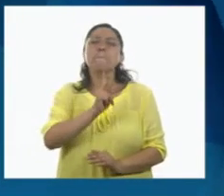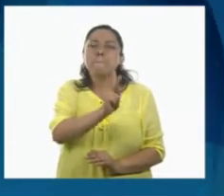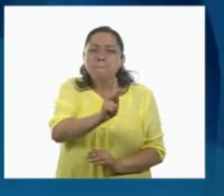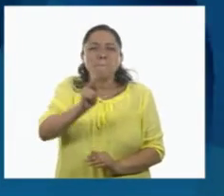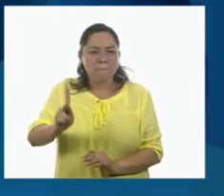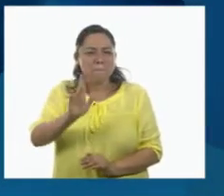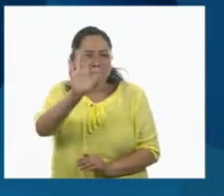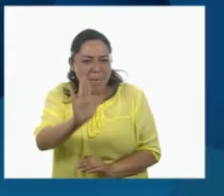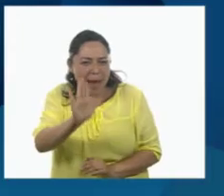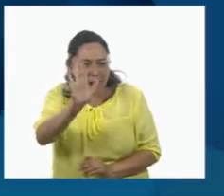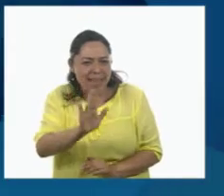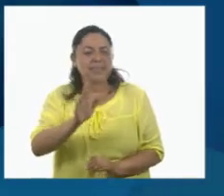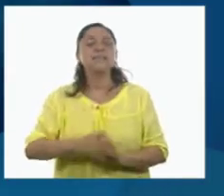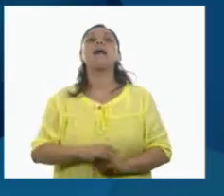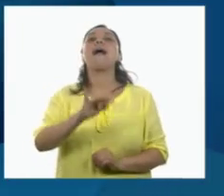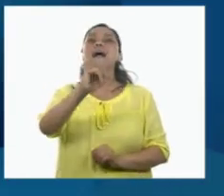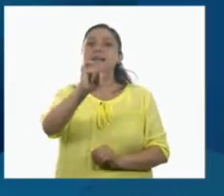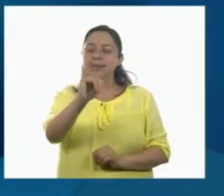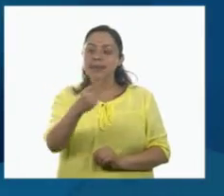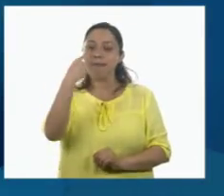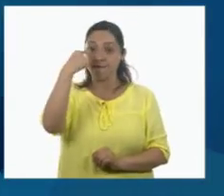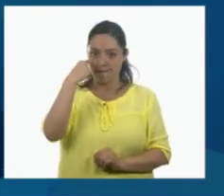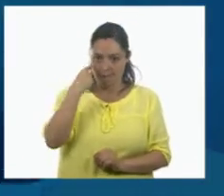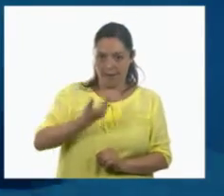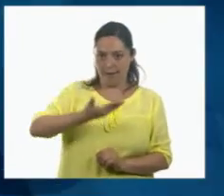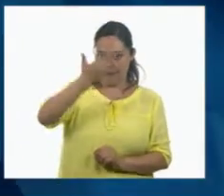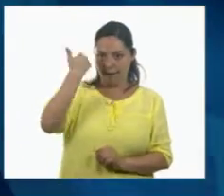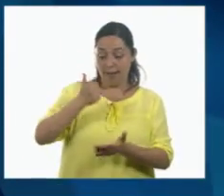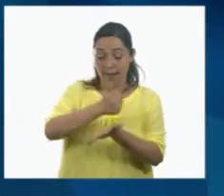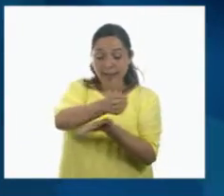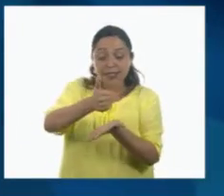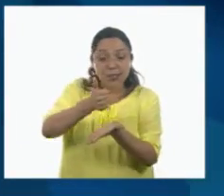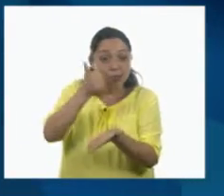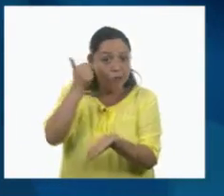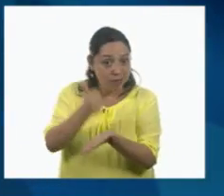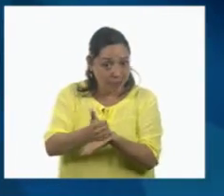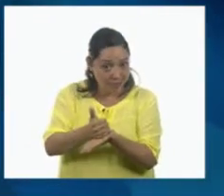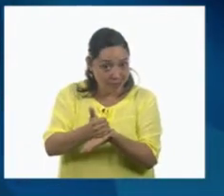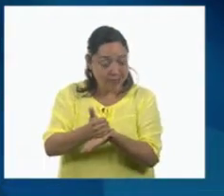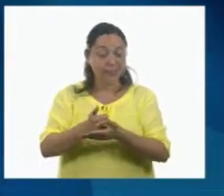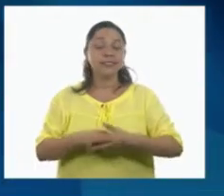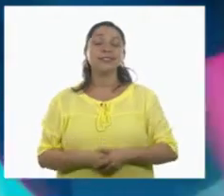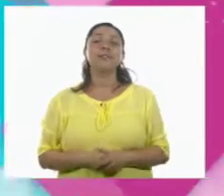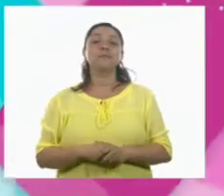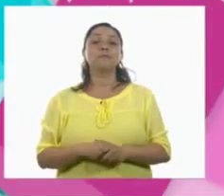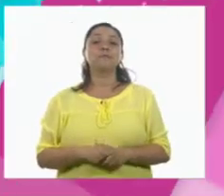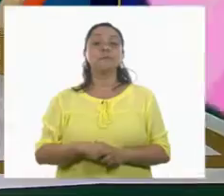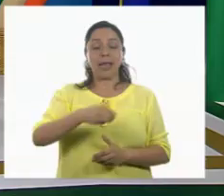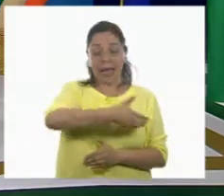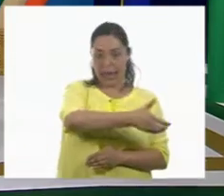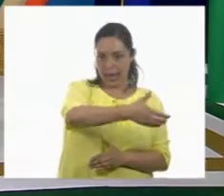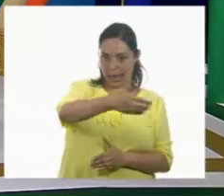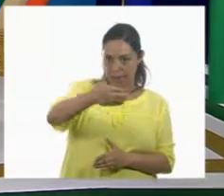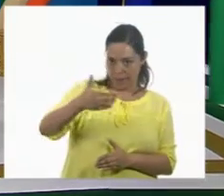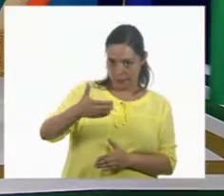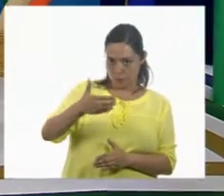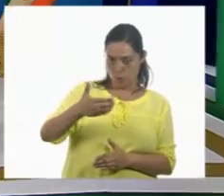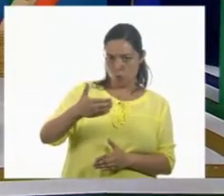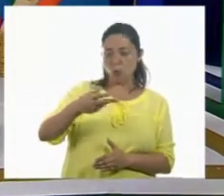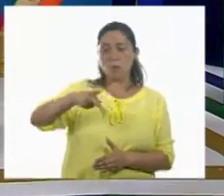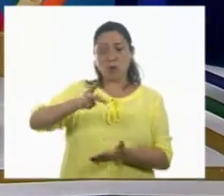Sí, pues te cuento que en las ciudades, a diferencia de en el campo,